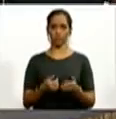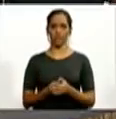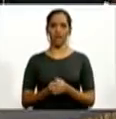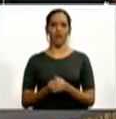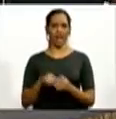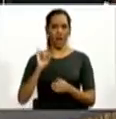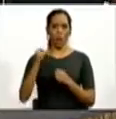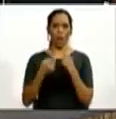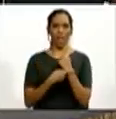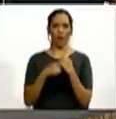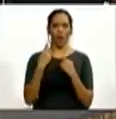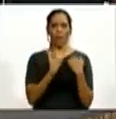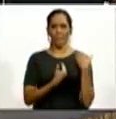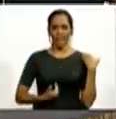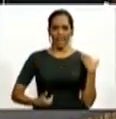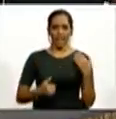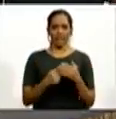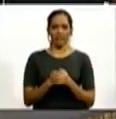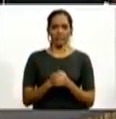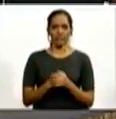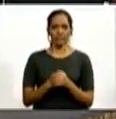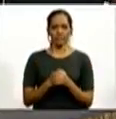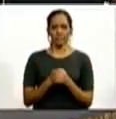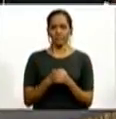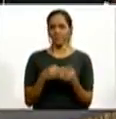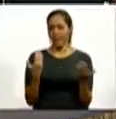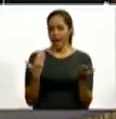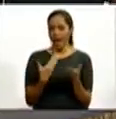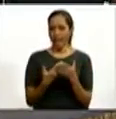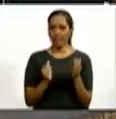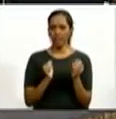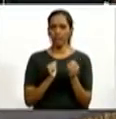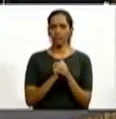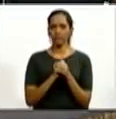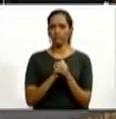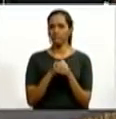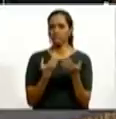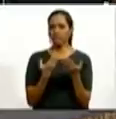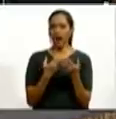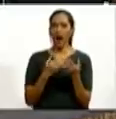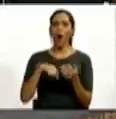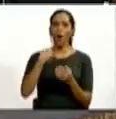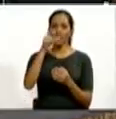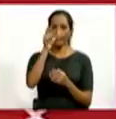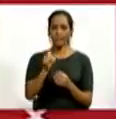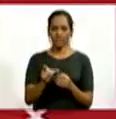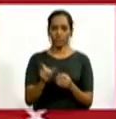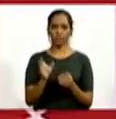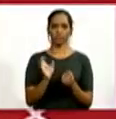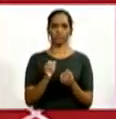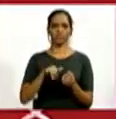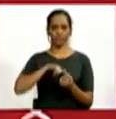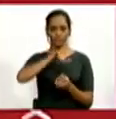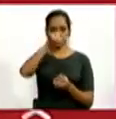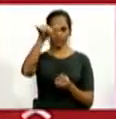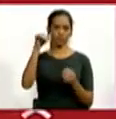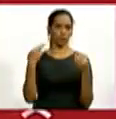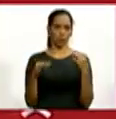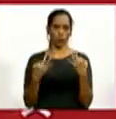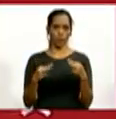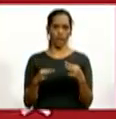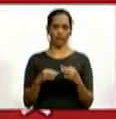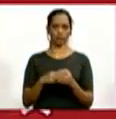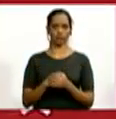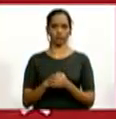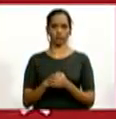que... Creo que... López Obrador hasta ahora es el otro presidente que viaja en aviones, en líneas comerciales. Claro.